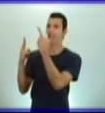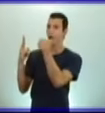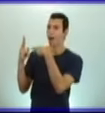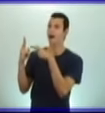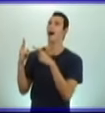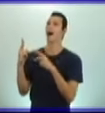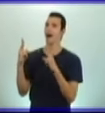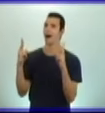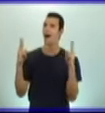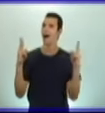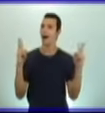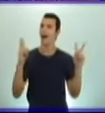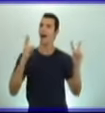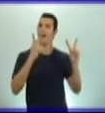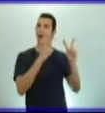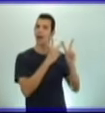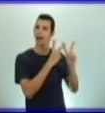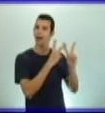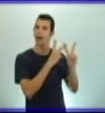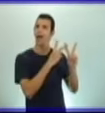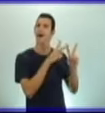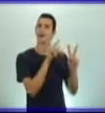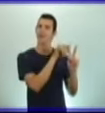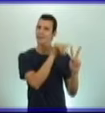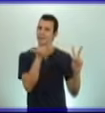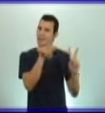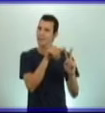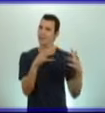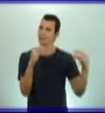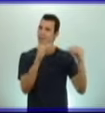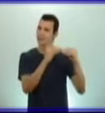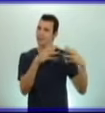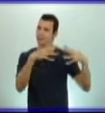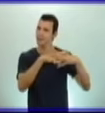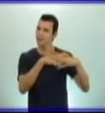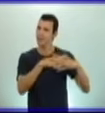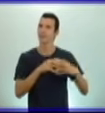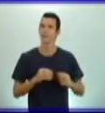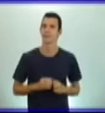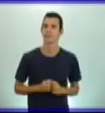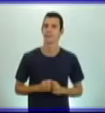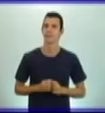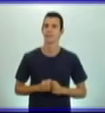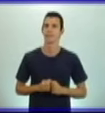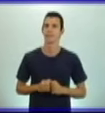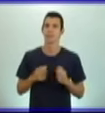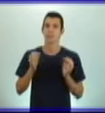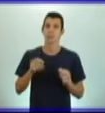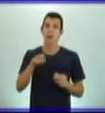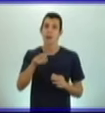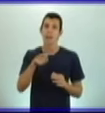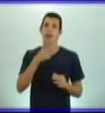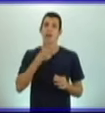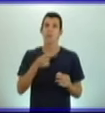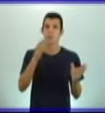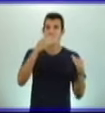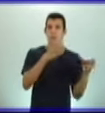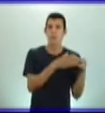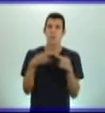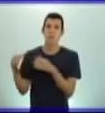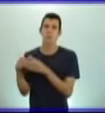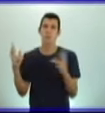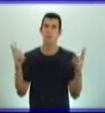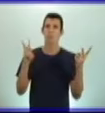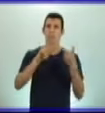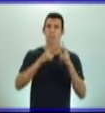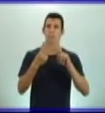esa proposición es falsa. Recuerda que en una función dada por sus pares ordenados, la primera componente del par no se repite.